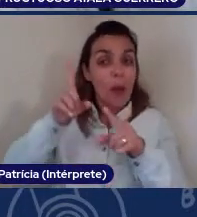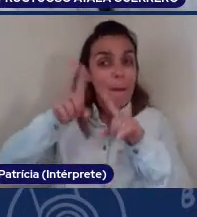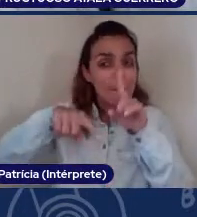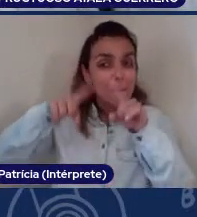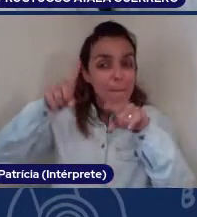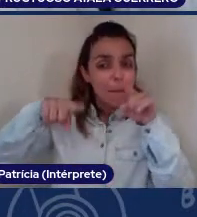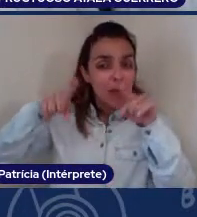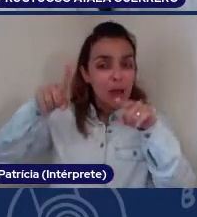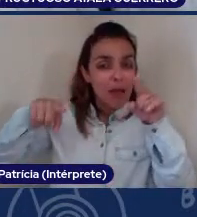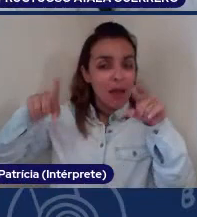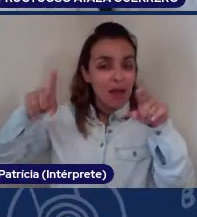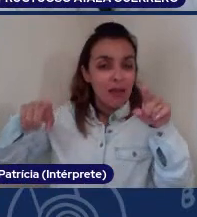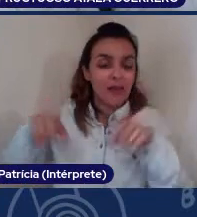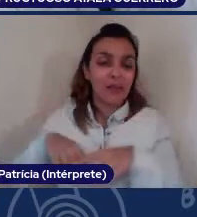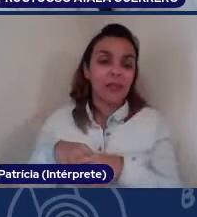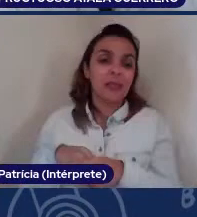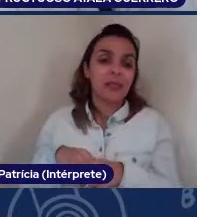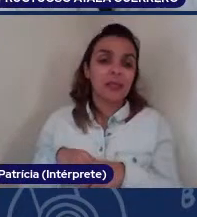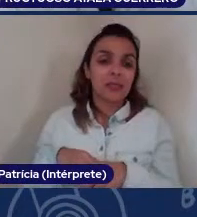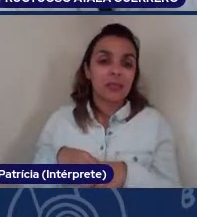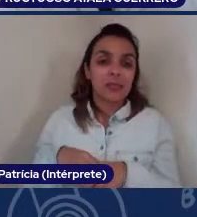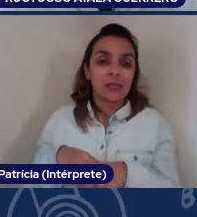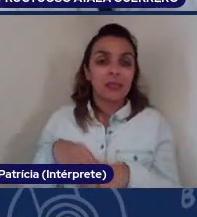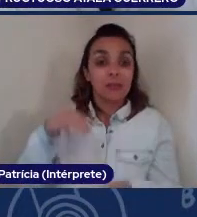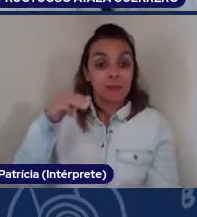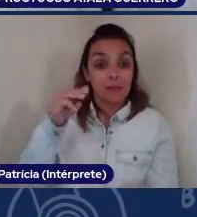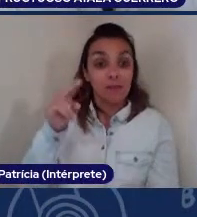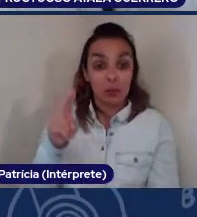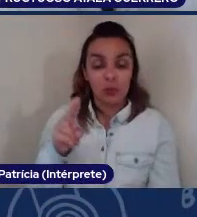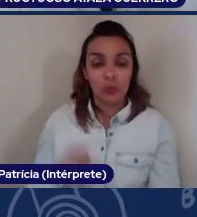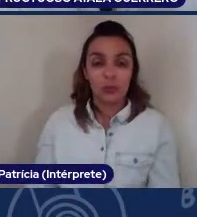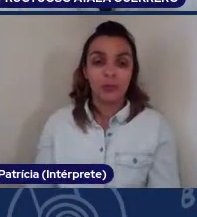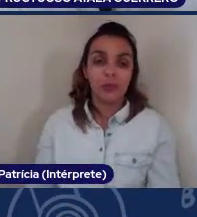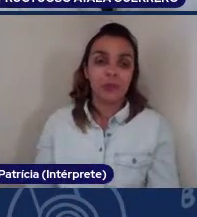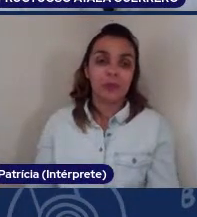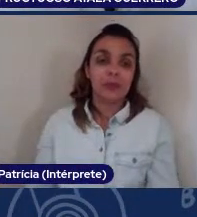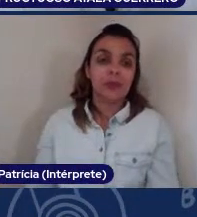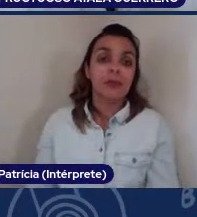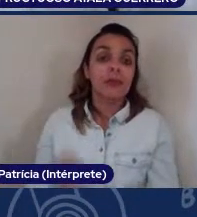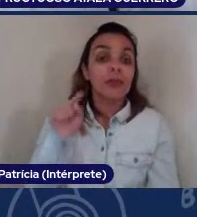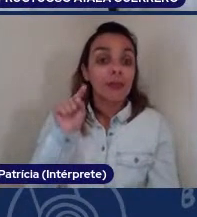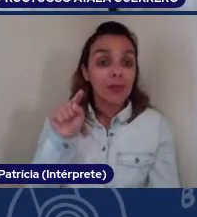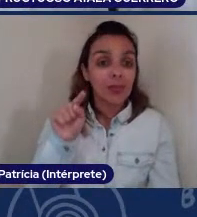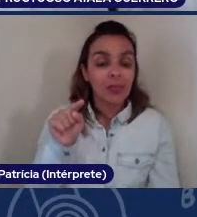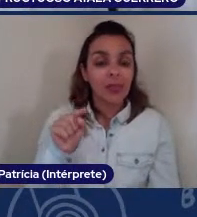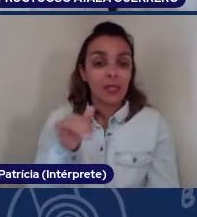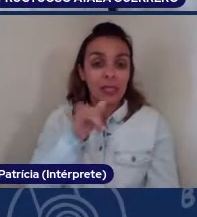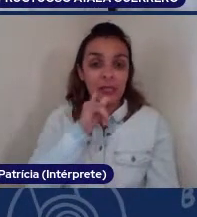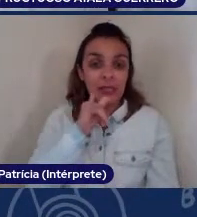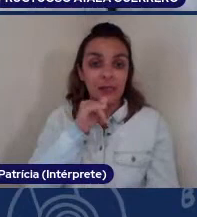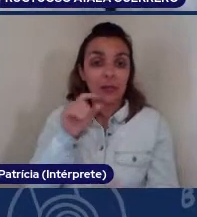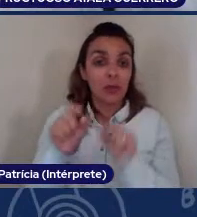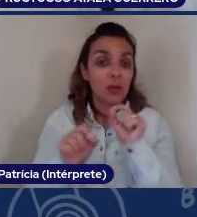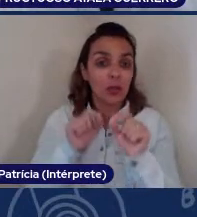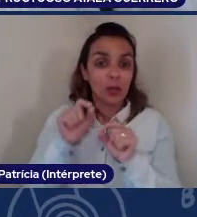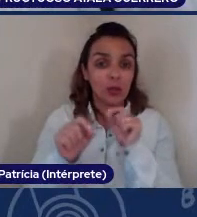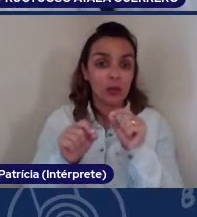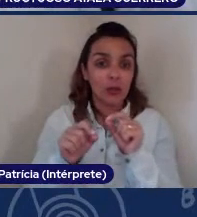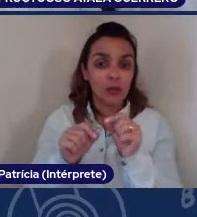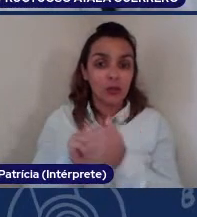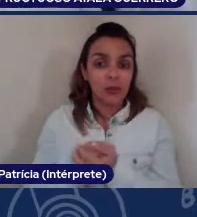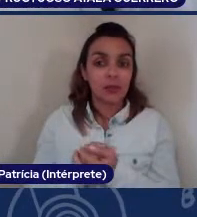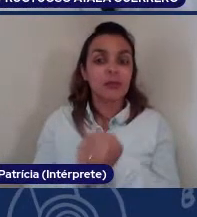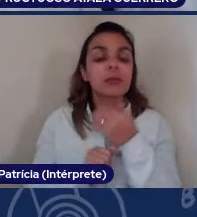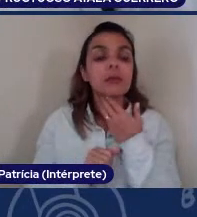forman parte de las ondas mu. Y ya aquí ya es un registro